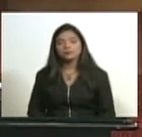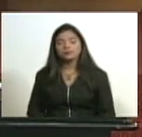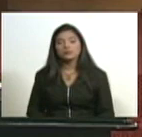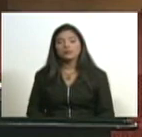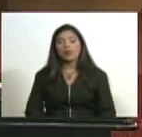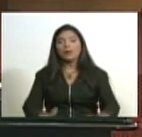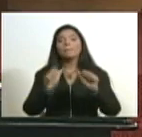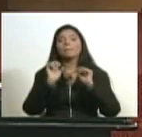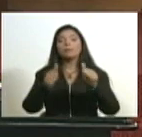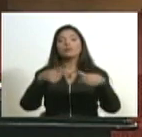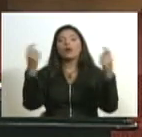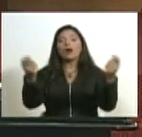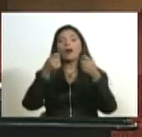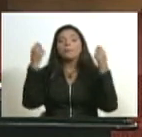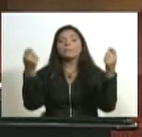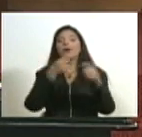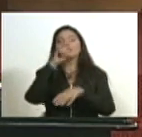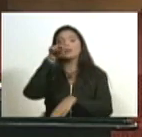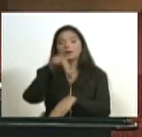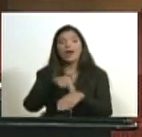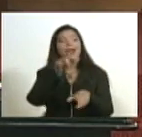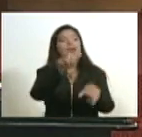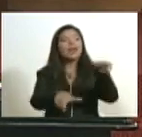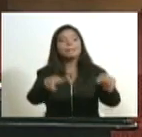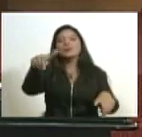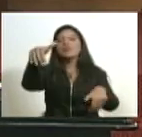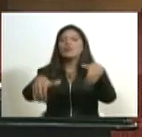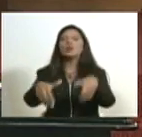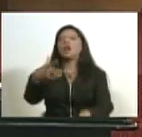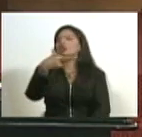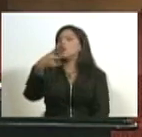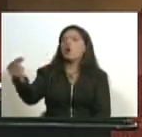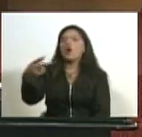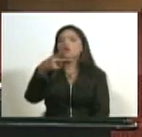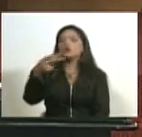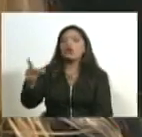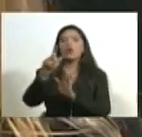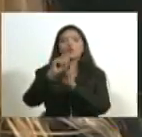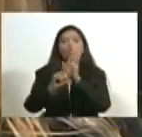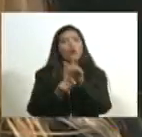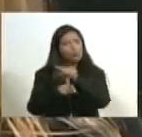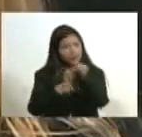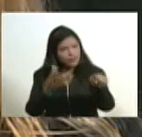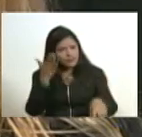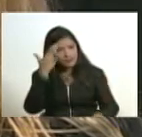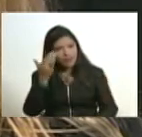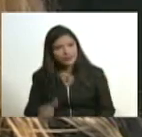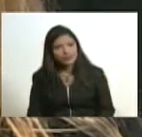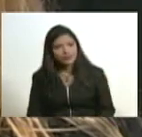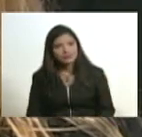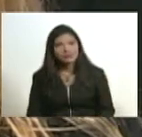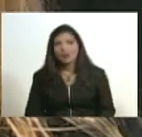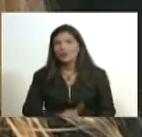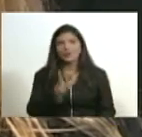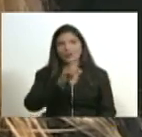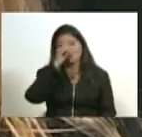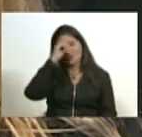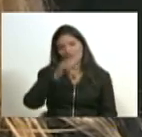encabezó la campaña nacional para que la gente votara que no a esta constitución. ¿Ustedes sabían? No sabían.